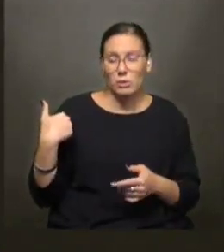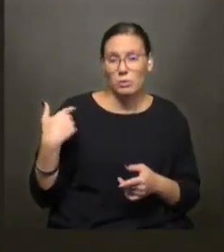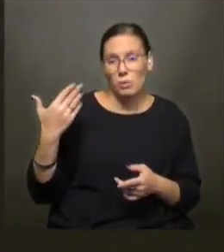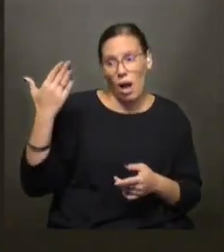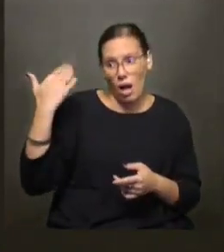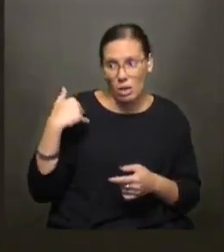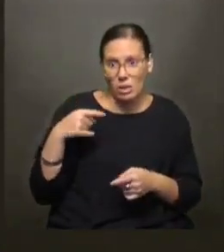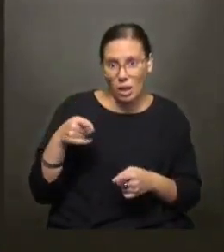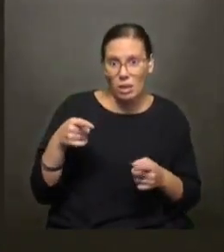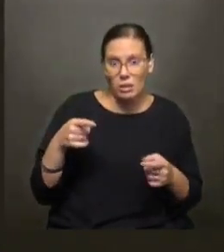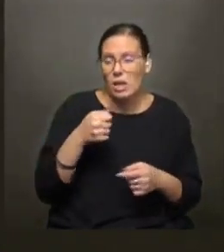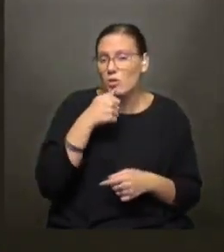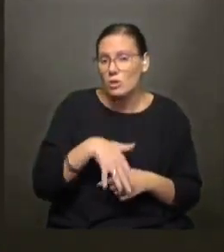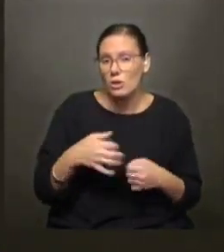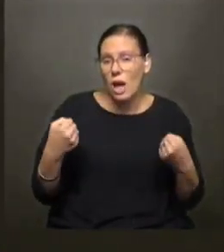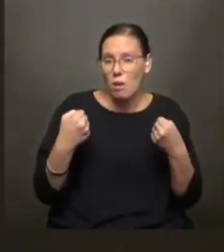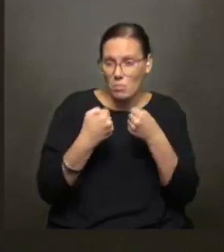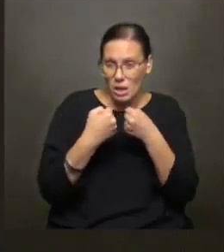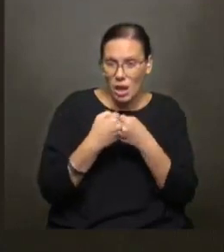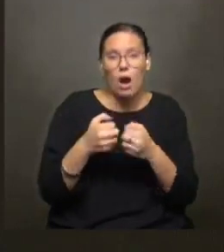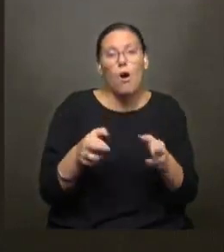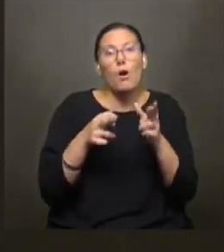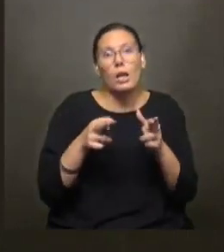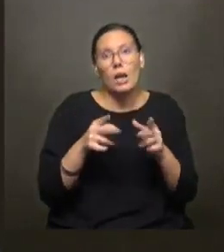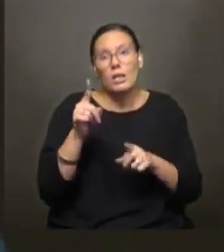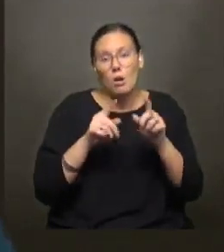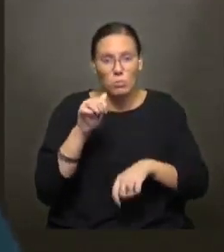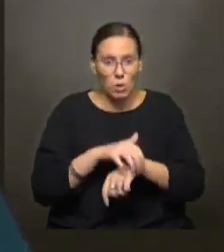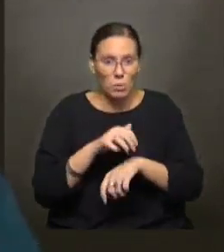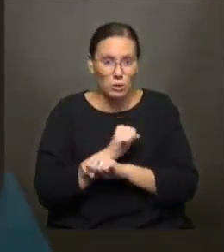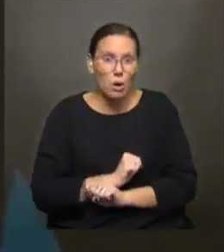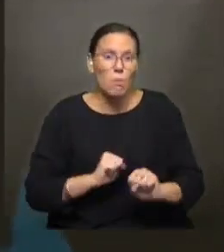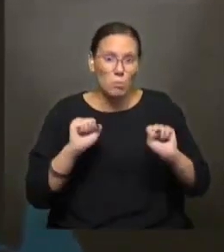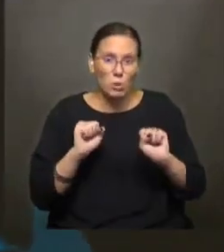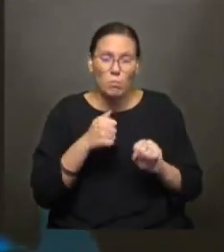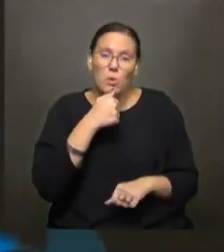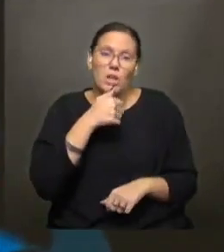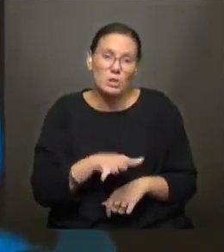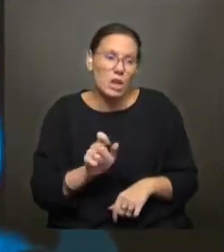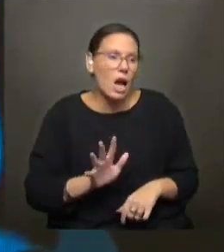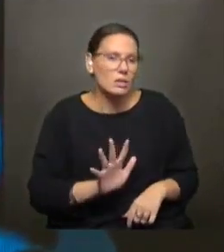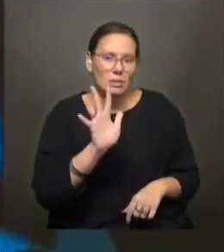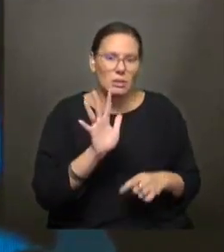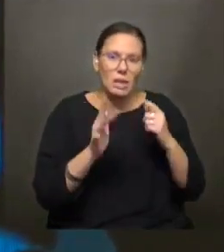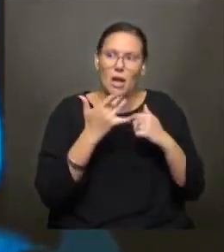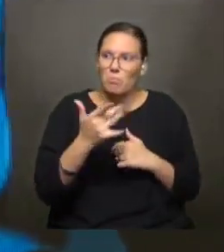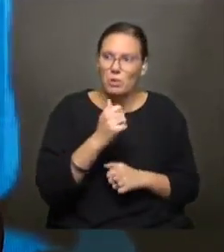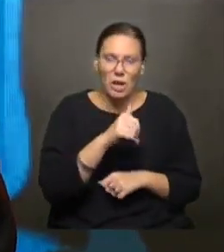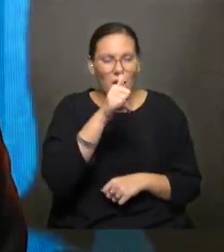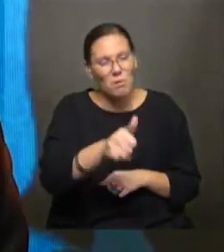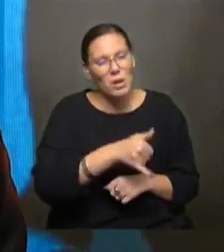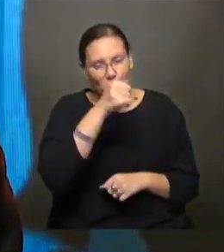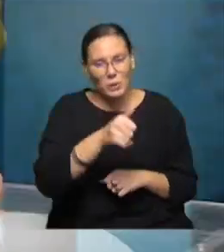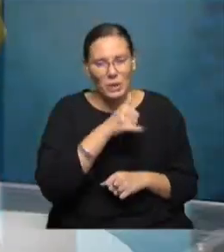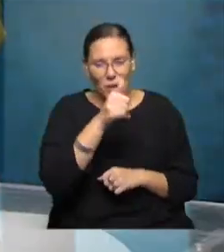de lo que fue puntualmente esa anécdota que bueno ojalá todos en algún momento de nuestra vida tengamos una anécdota así tan maravillosa para contar